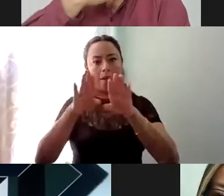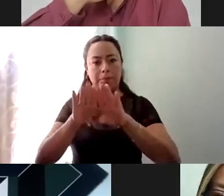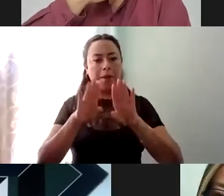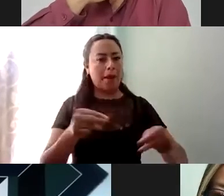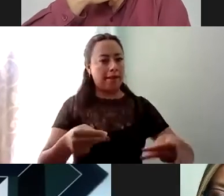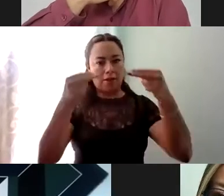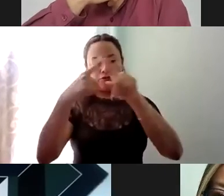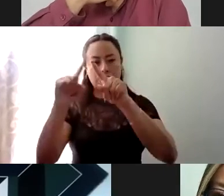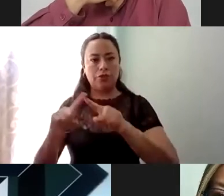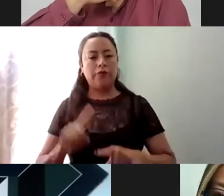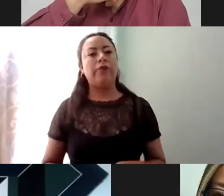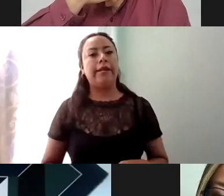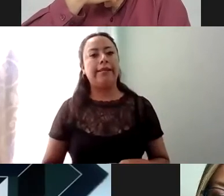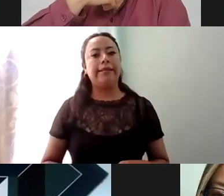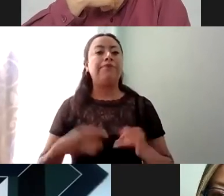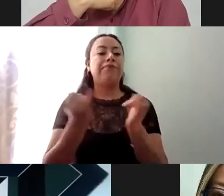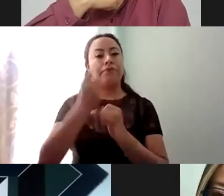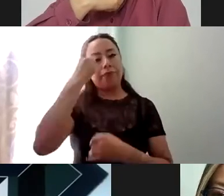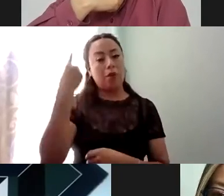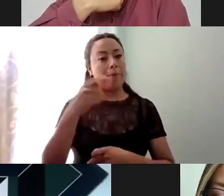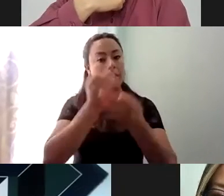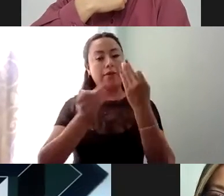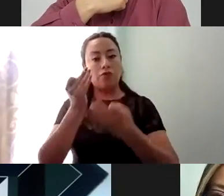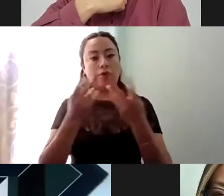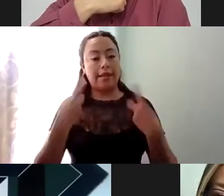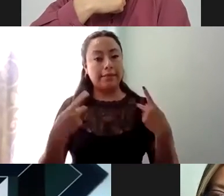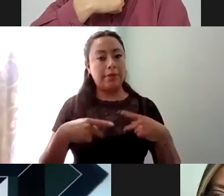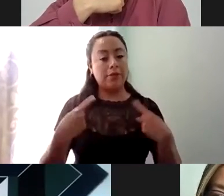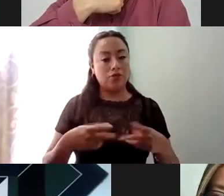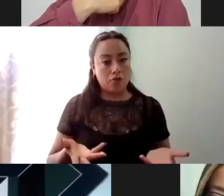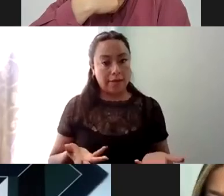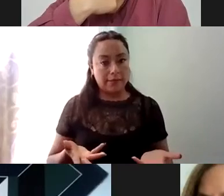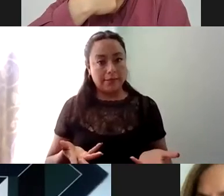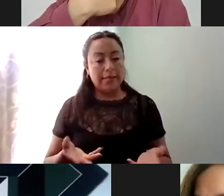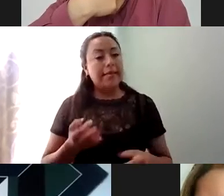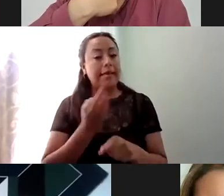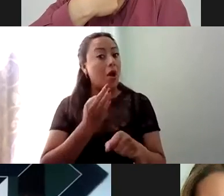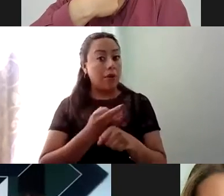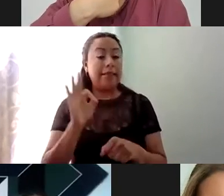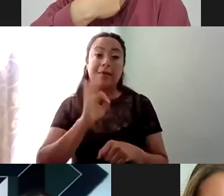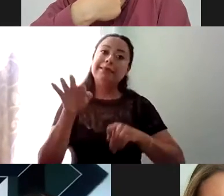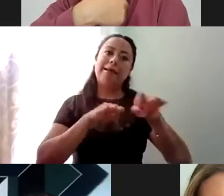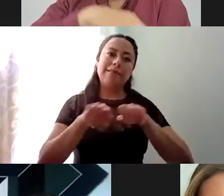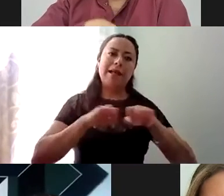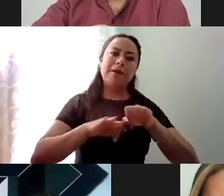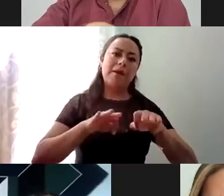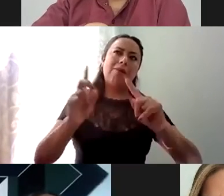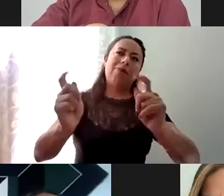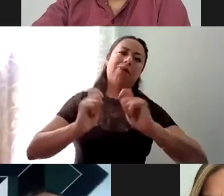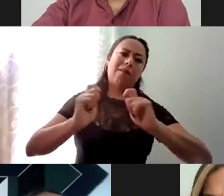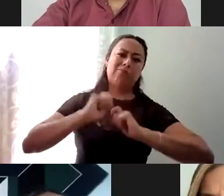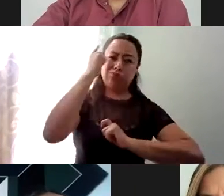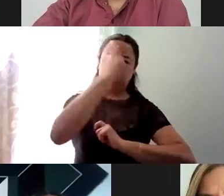trabajo, como para todas las personas que, teniendo trabajo, tienen que asumir jornadas laborales